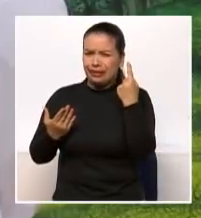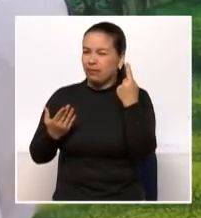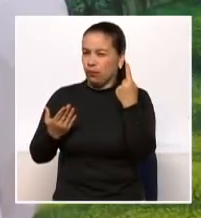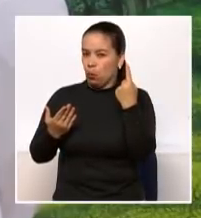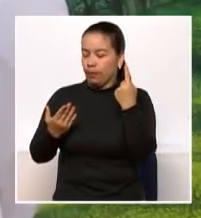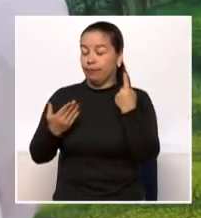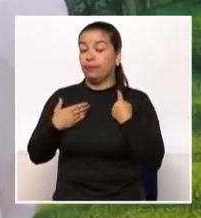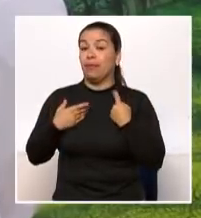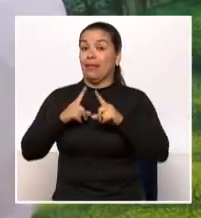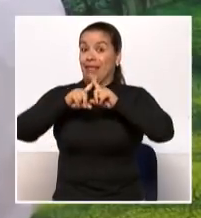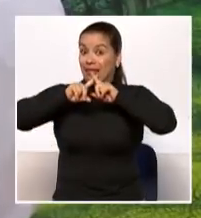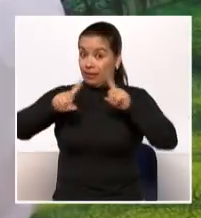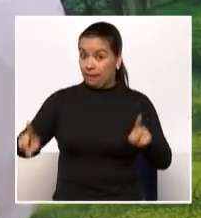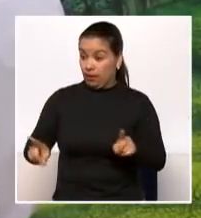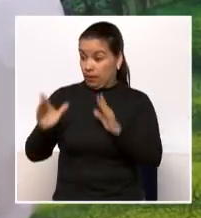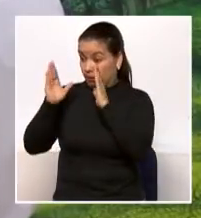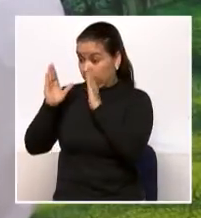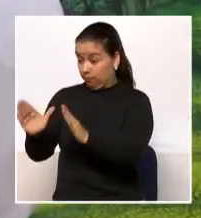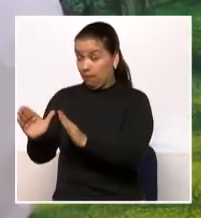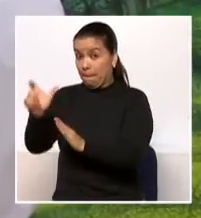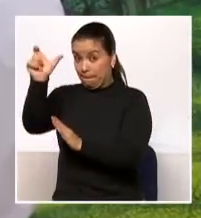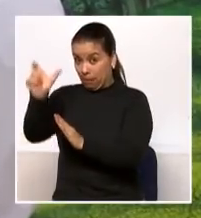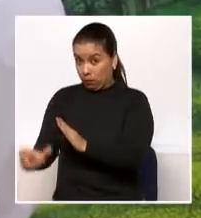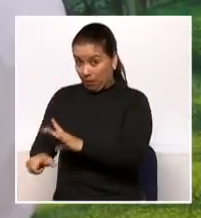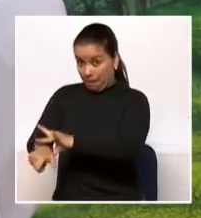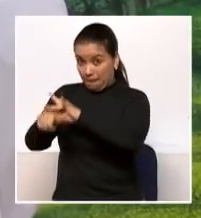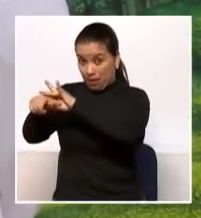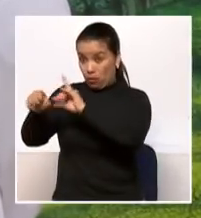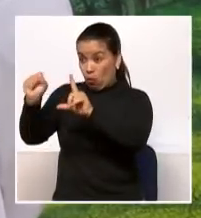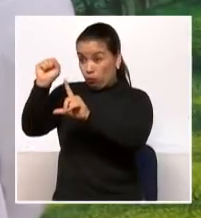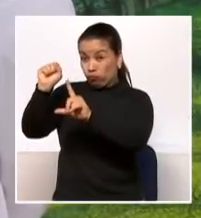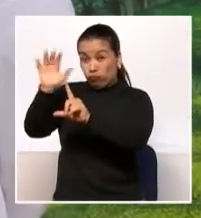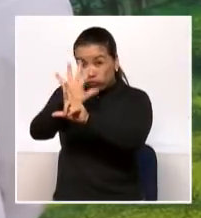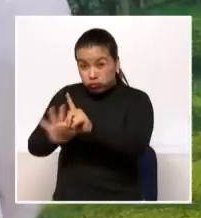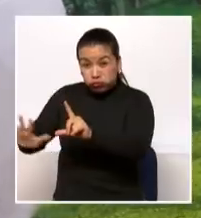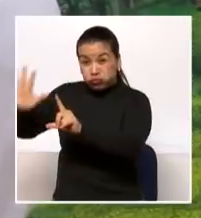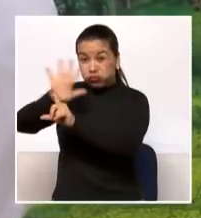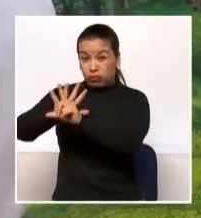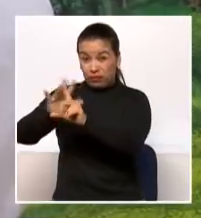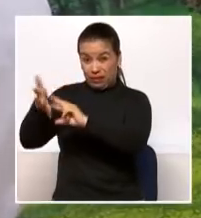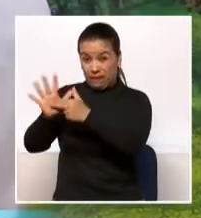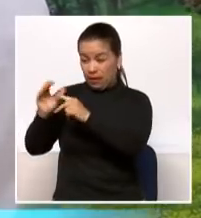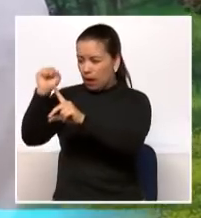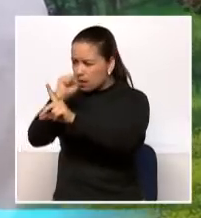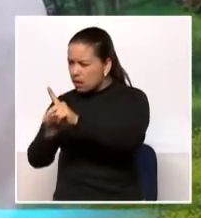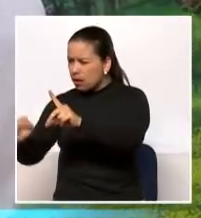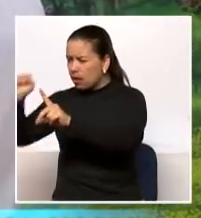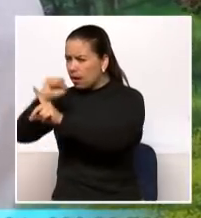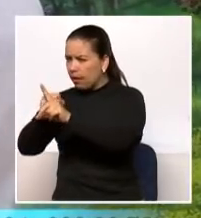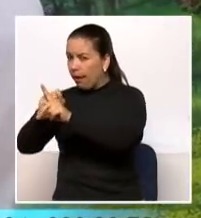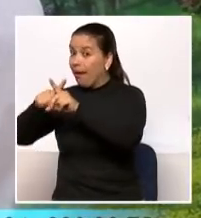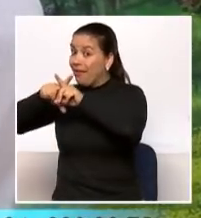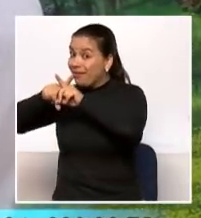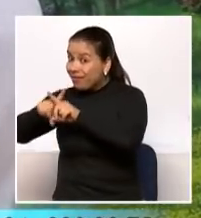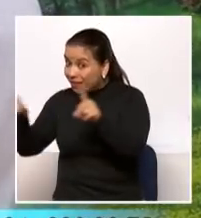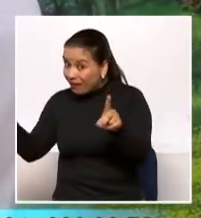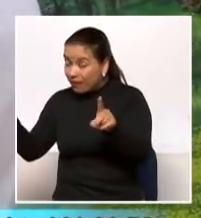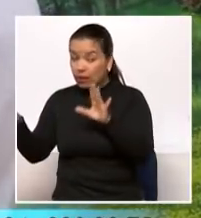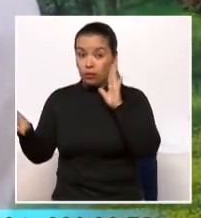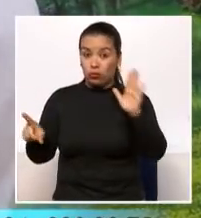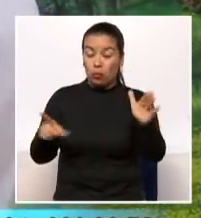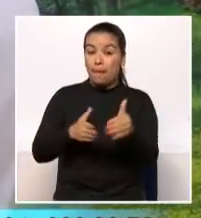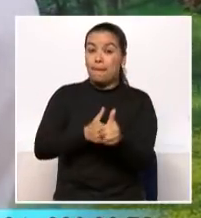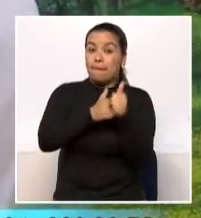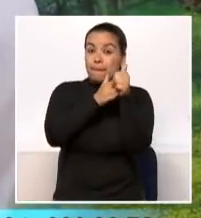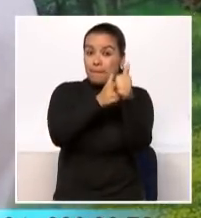procedimiento hecho por un médico radiólogo, que es la ecografía, a los métodos radiológicos de